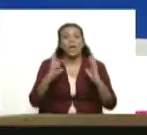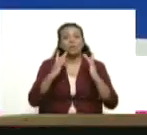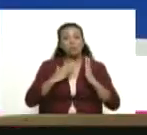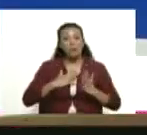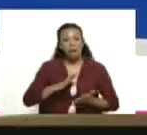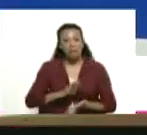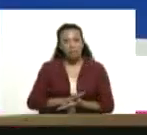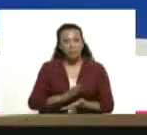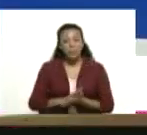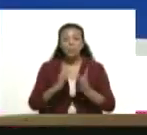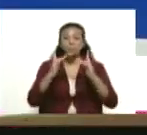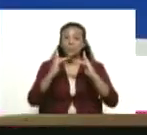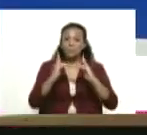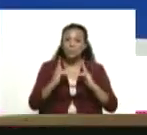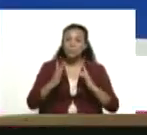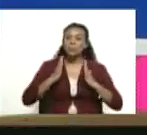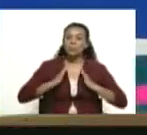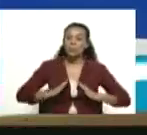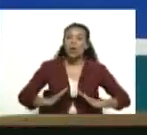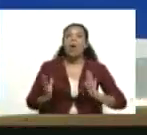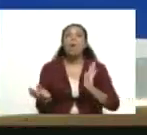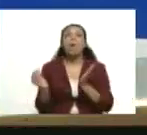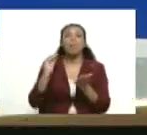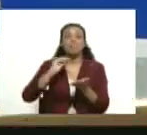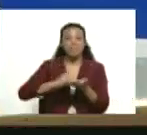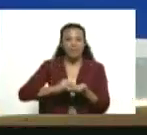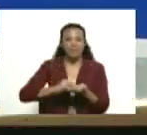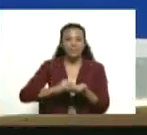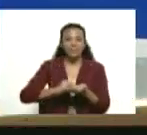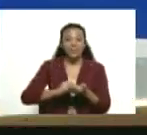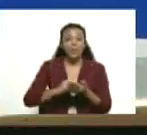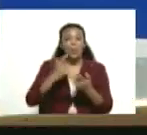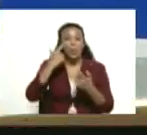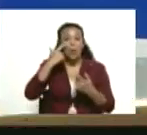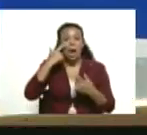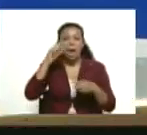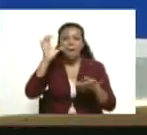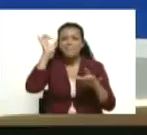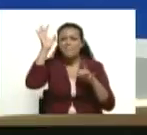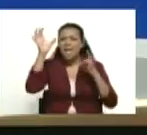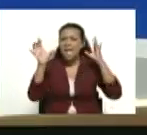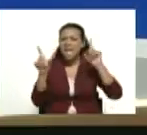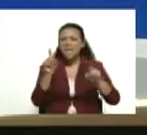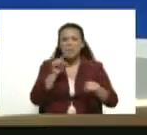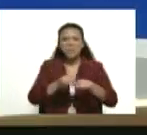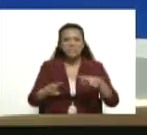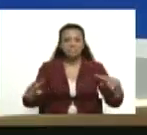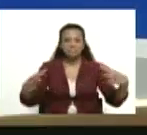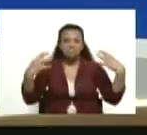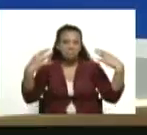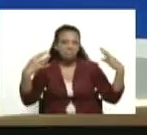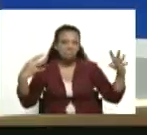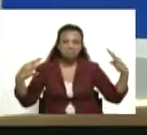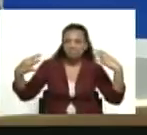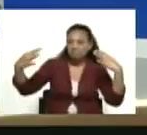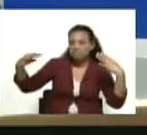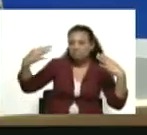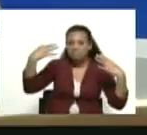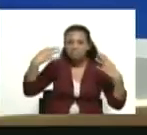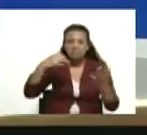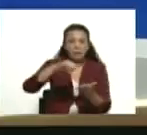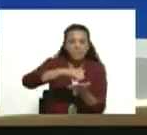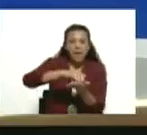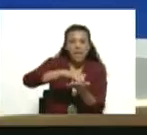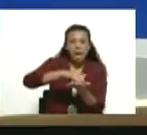fuerza, recuperarse y aquí estoy. ¿Cuántas especulaciones y mentiras? Desde Miami,